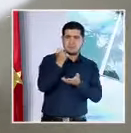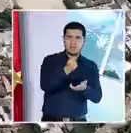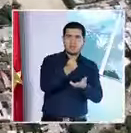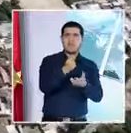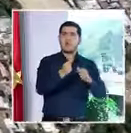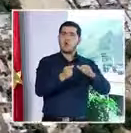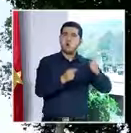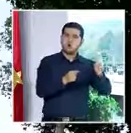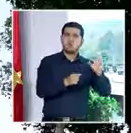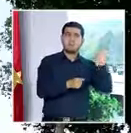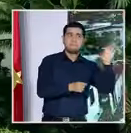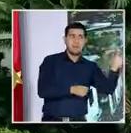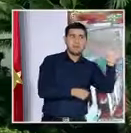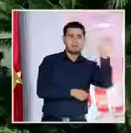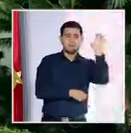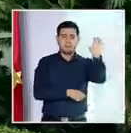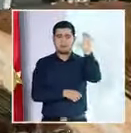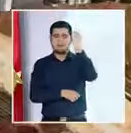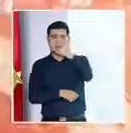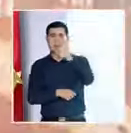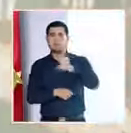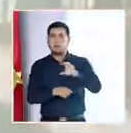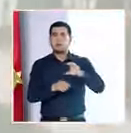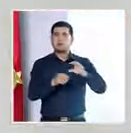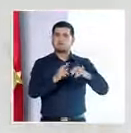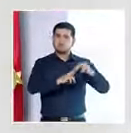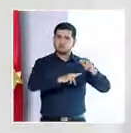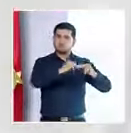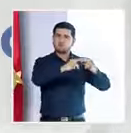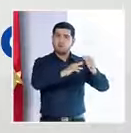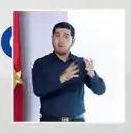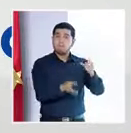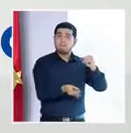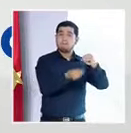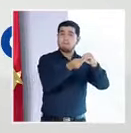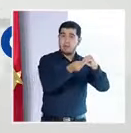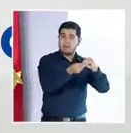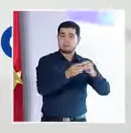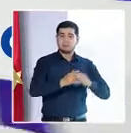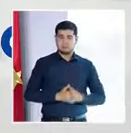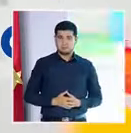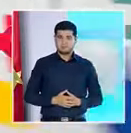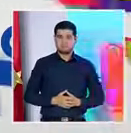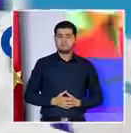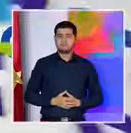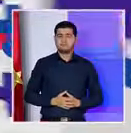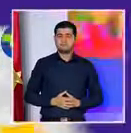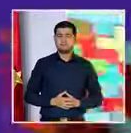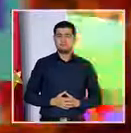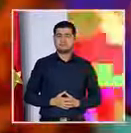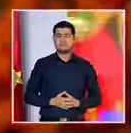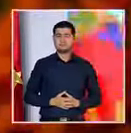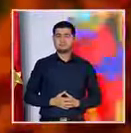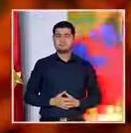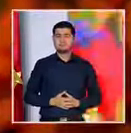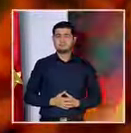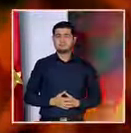de Sardinata, El Zulia, Chinacota y Arboledas por 5.669 millones de